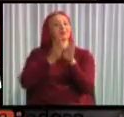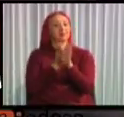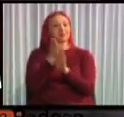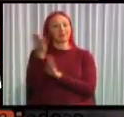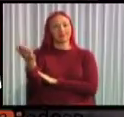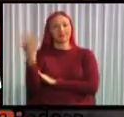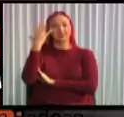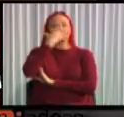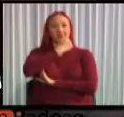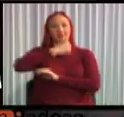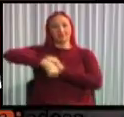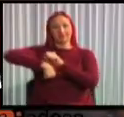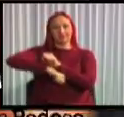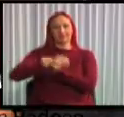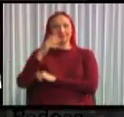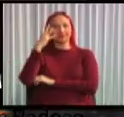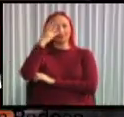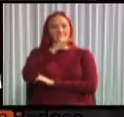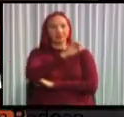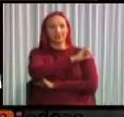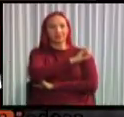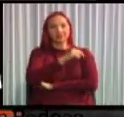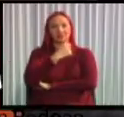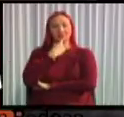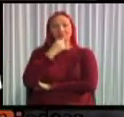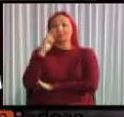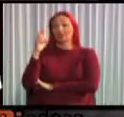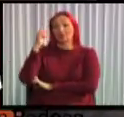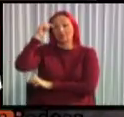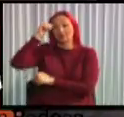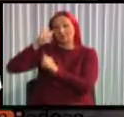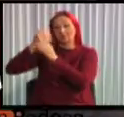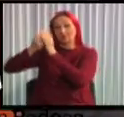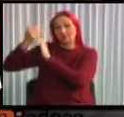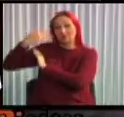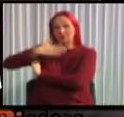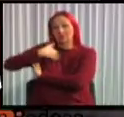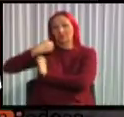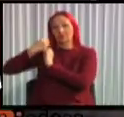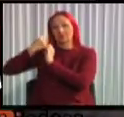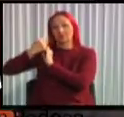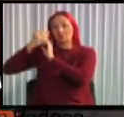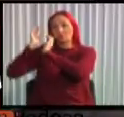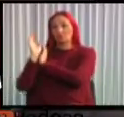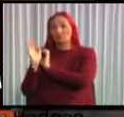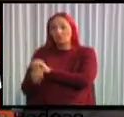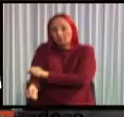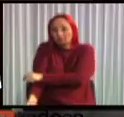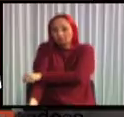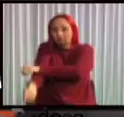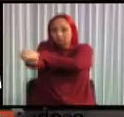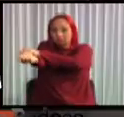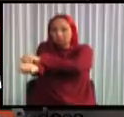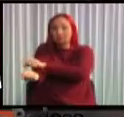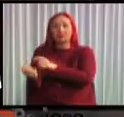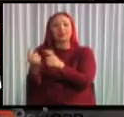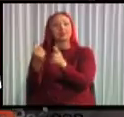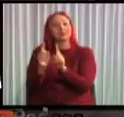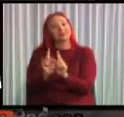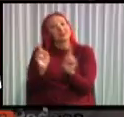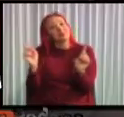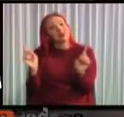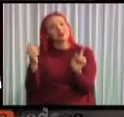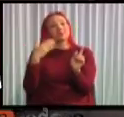tan linda como la hice. O sea, al igual que como decía Roger, yo me acuerdo que a mí me gustaba mucho el voleibol, jugarlo, y sin embargo